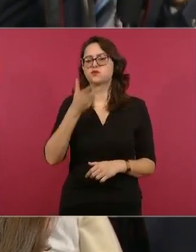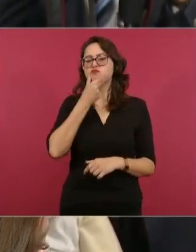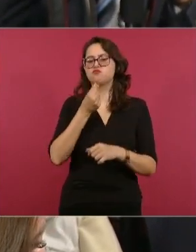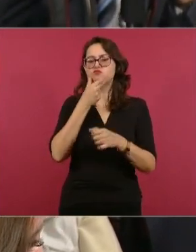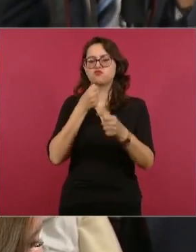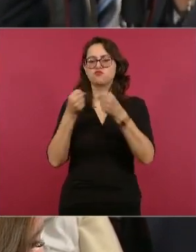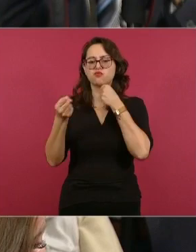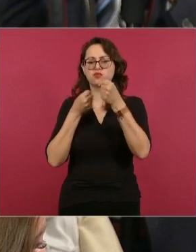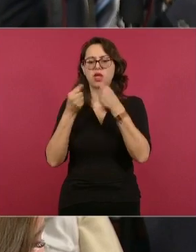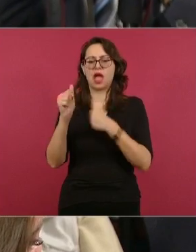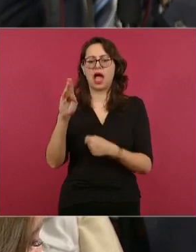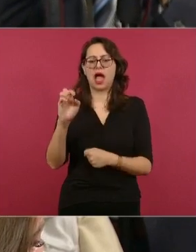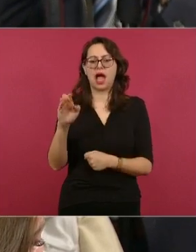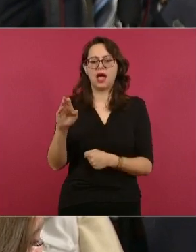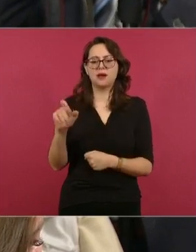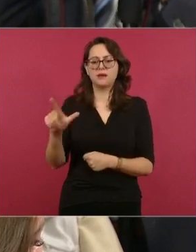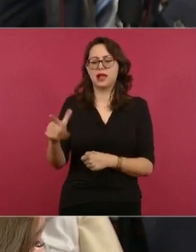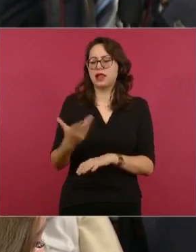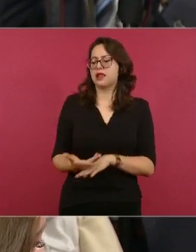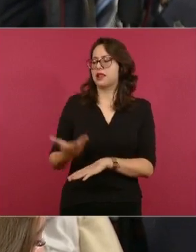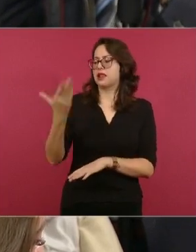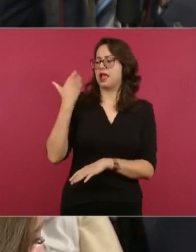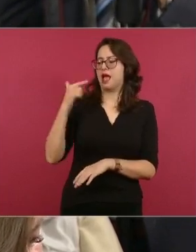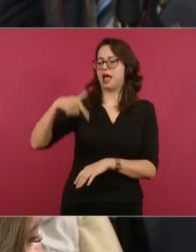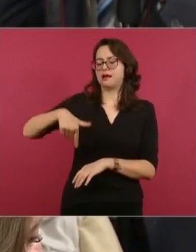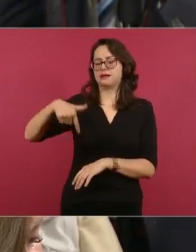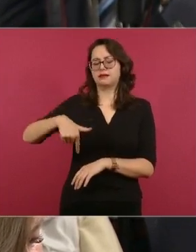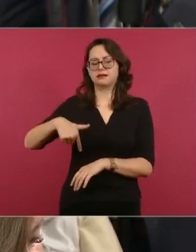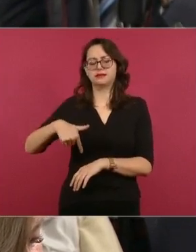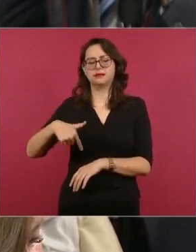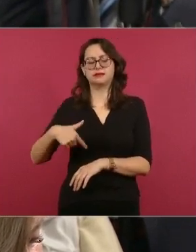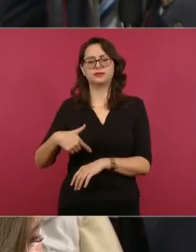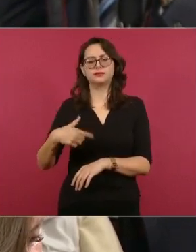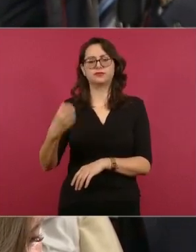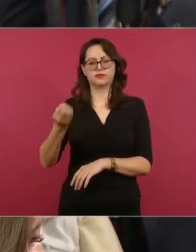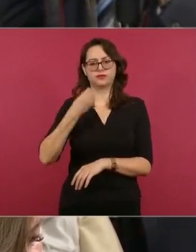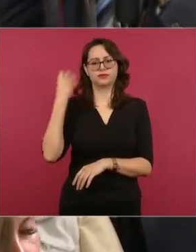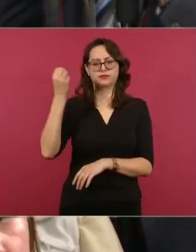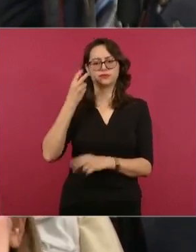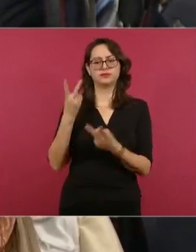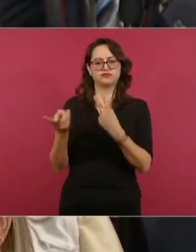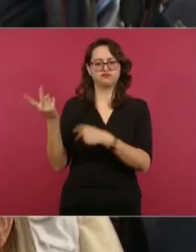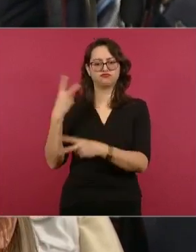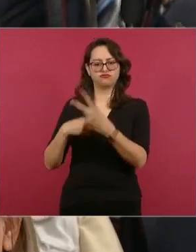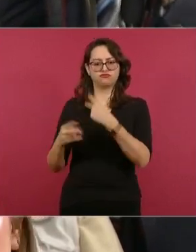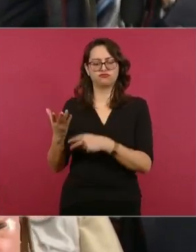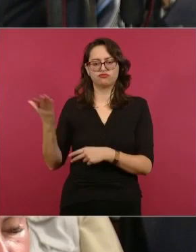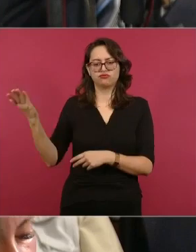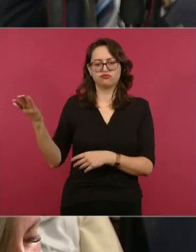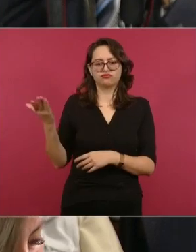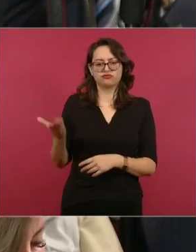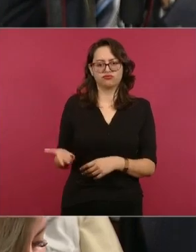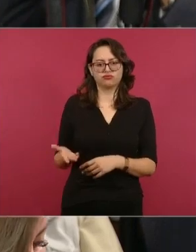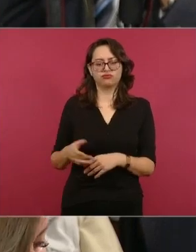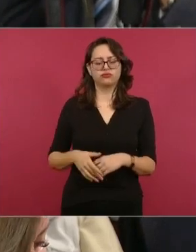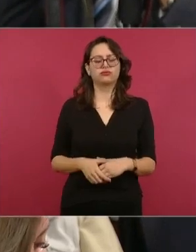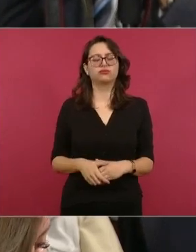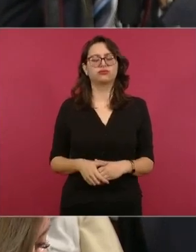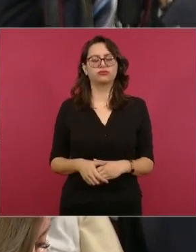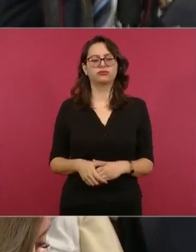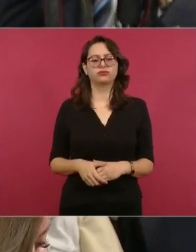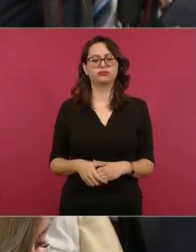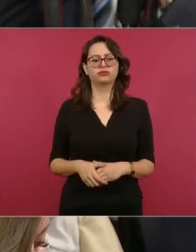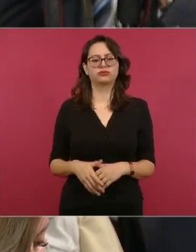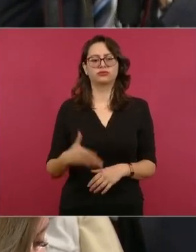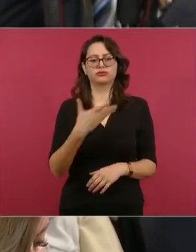el pasado 9 de agosto, en esta conferencia de prensa, el señor presidente giró instrucción